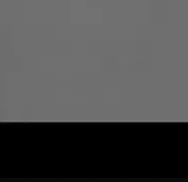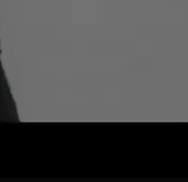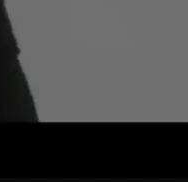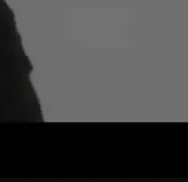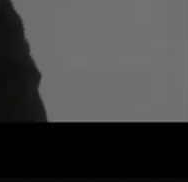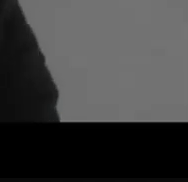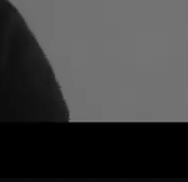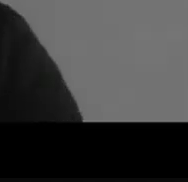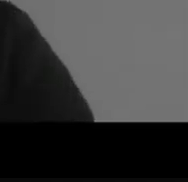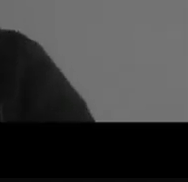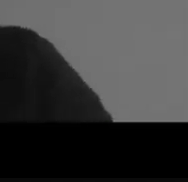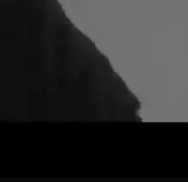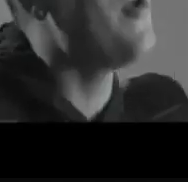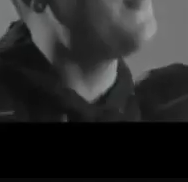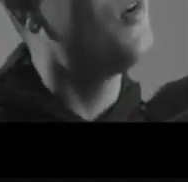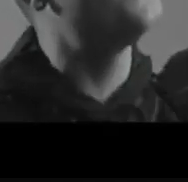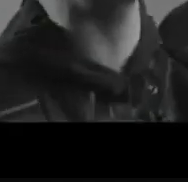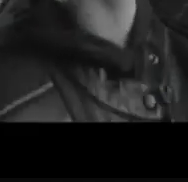algo que me